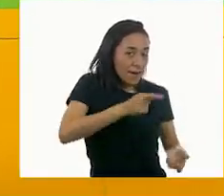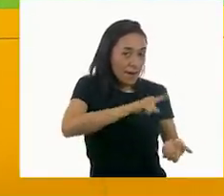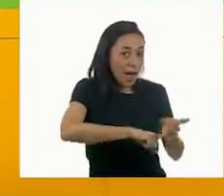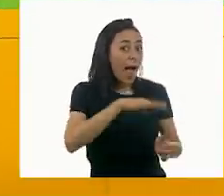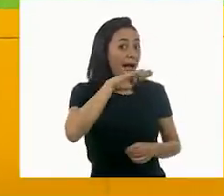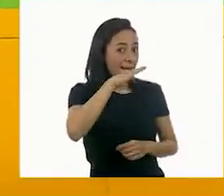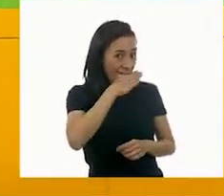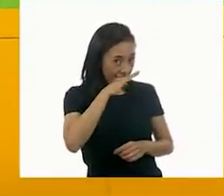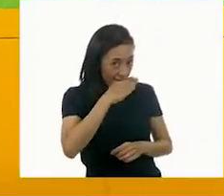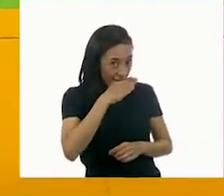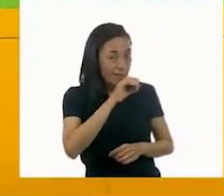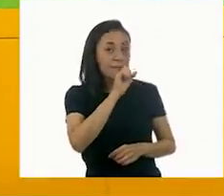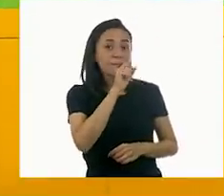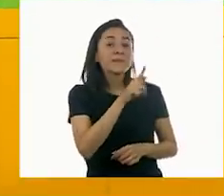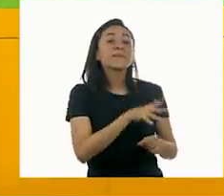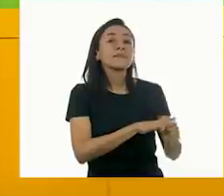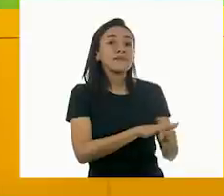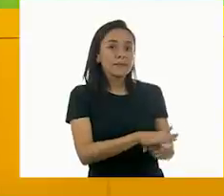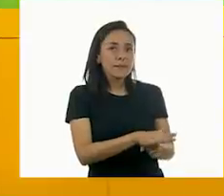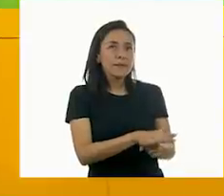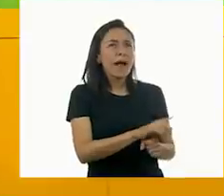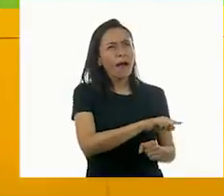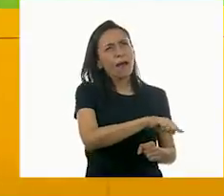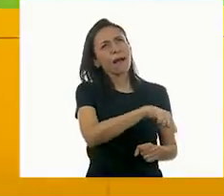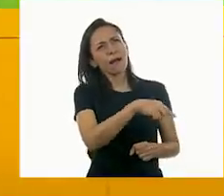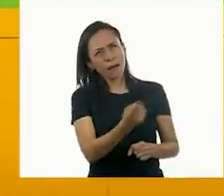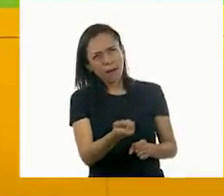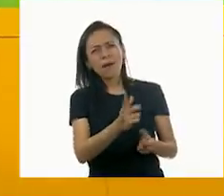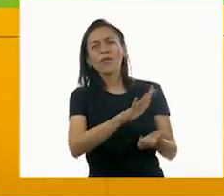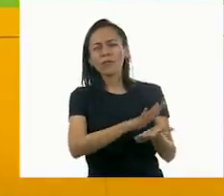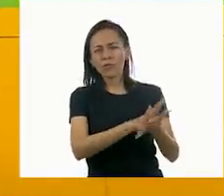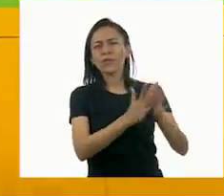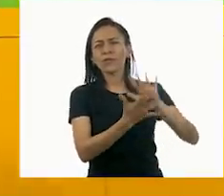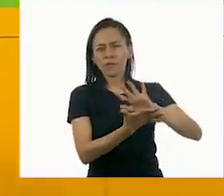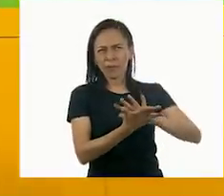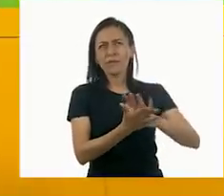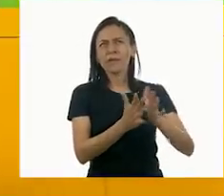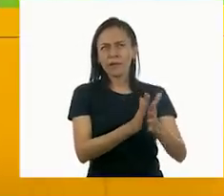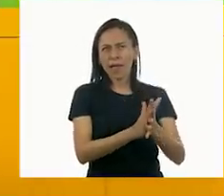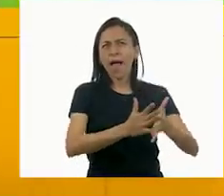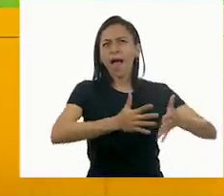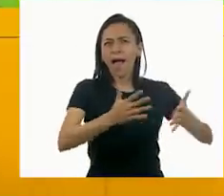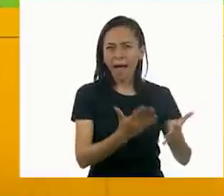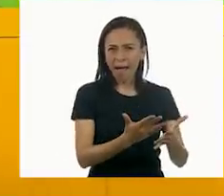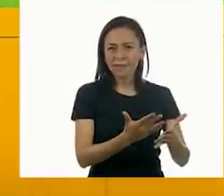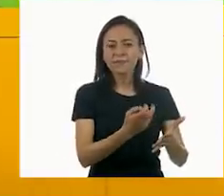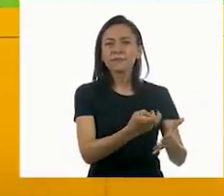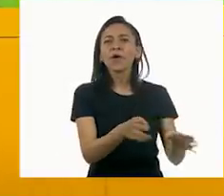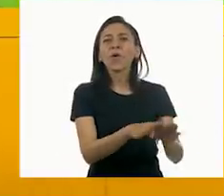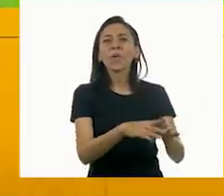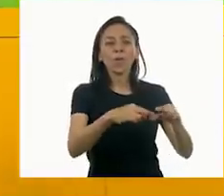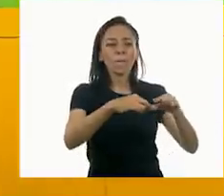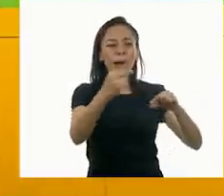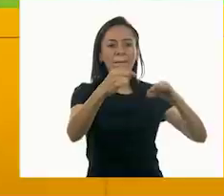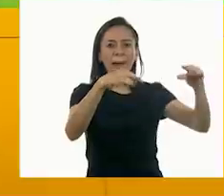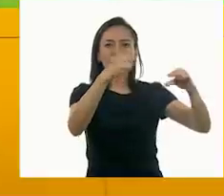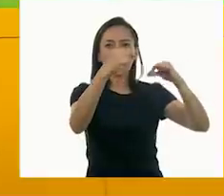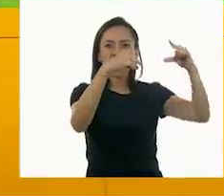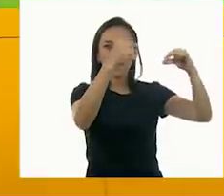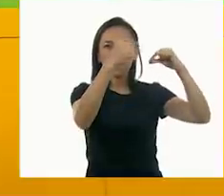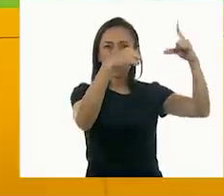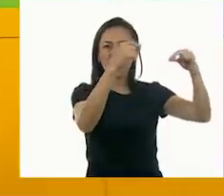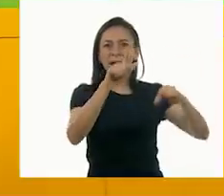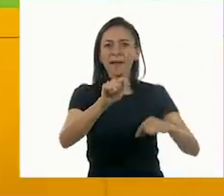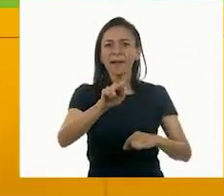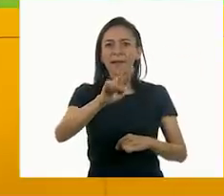reconocemos que también existe la tortilla elaborada a base de trigo. Así es. Entonces ya tenemos